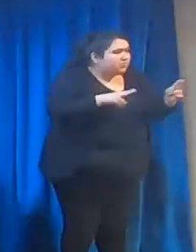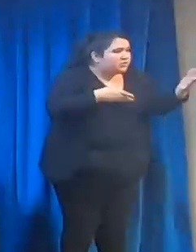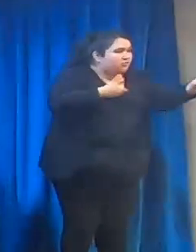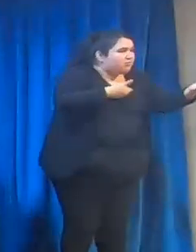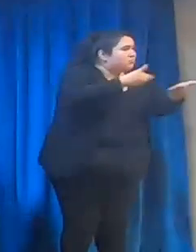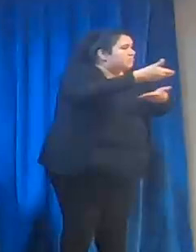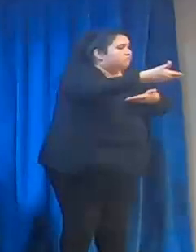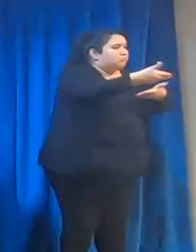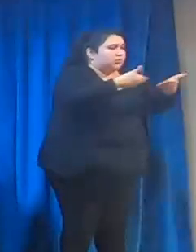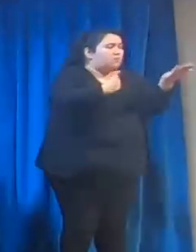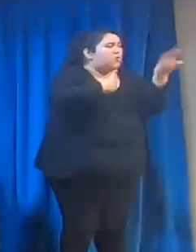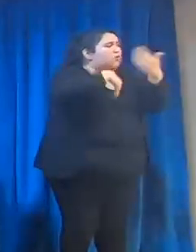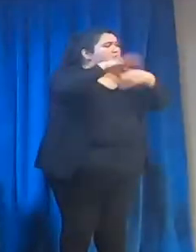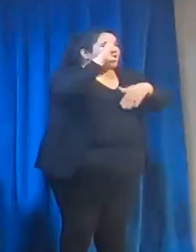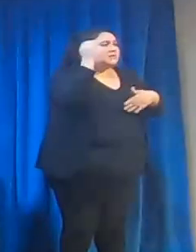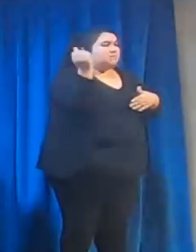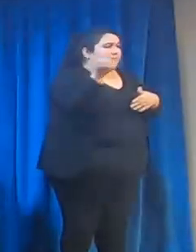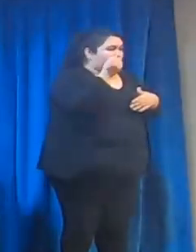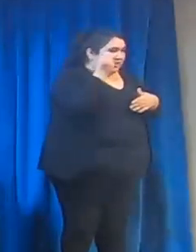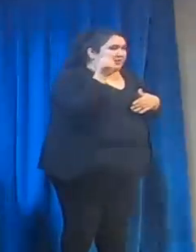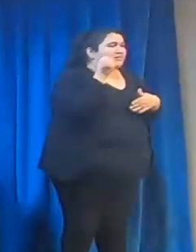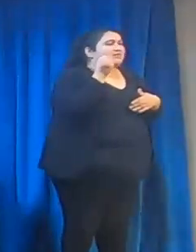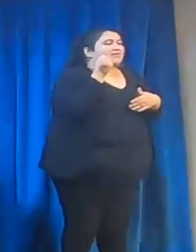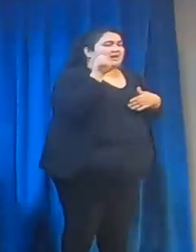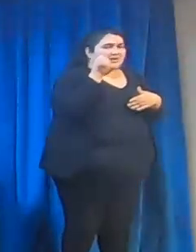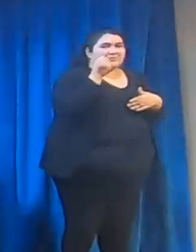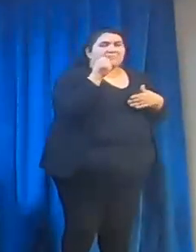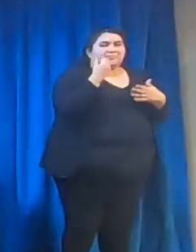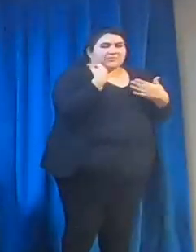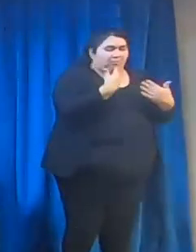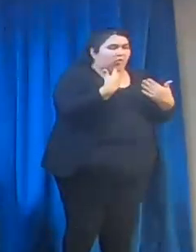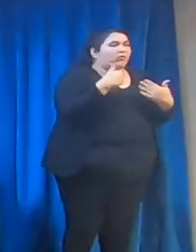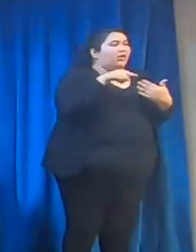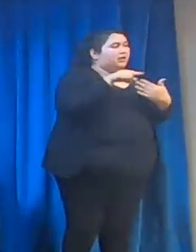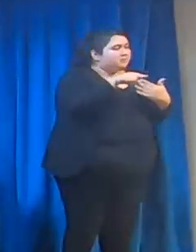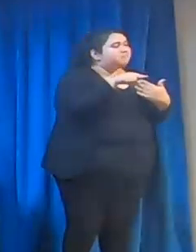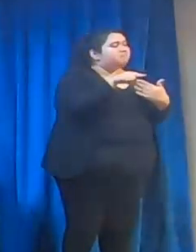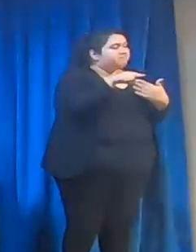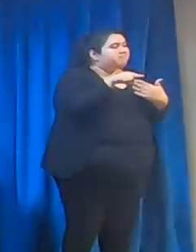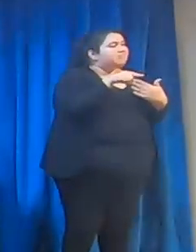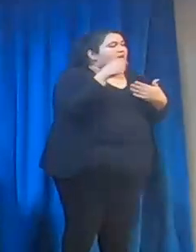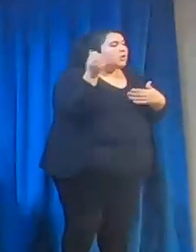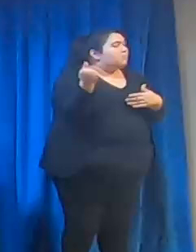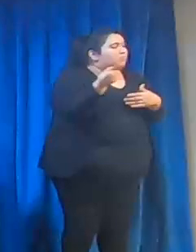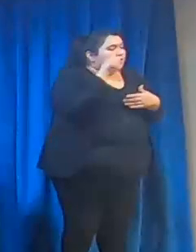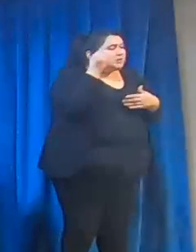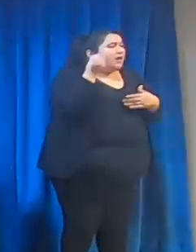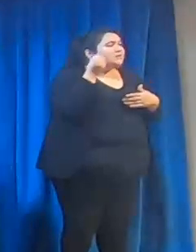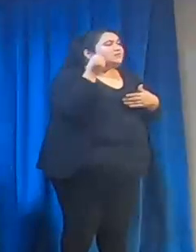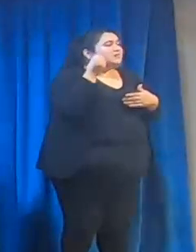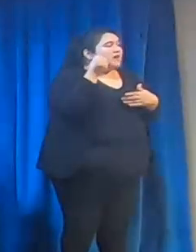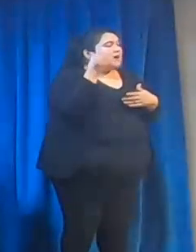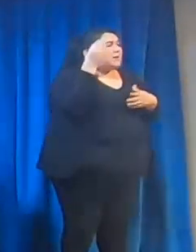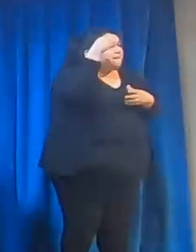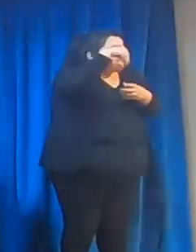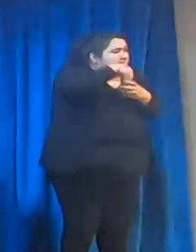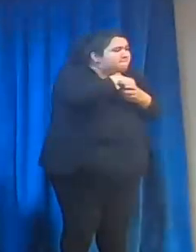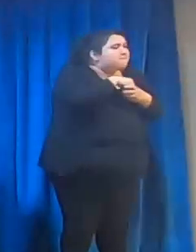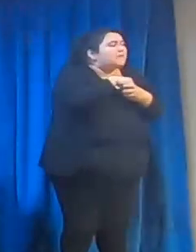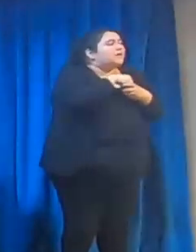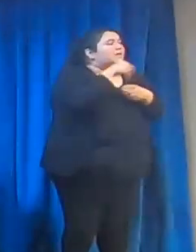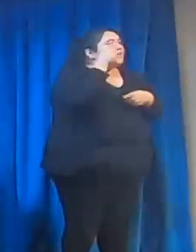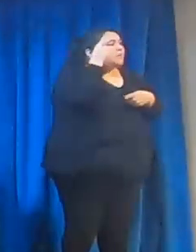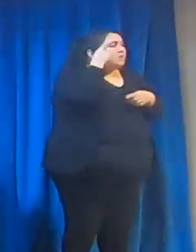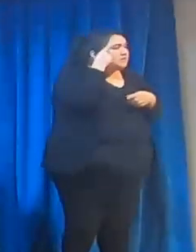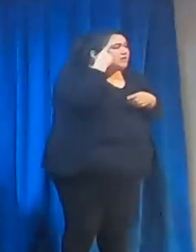mutuo. Y sobre todo, permite reafirmar la importancia inusitada que tiene